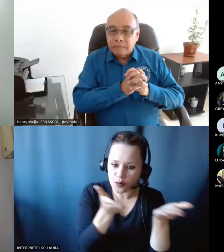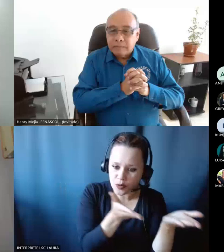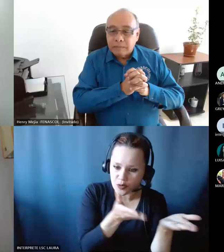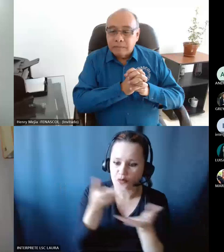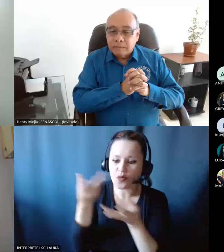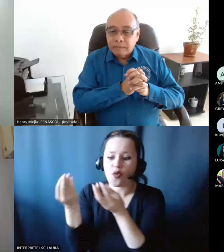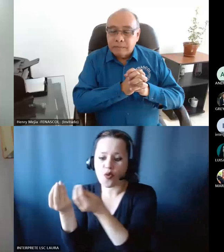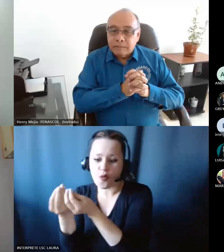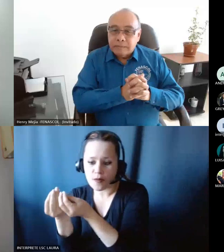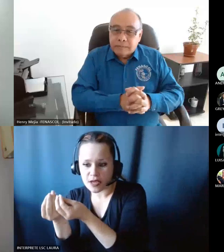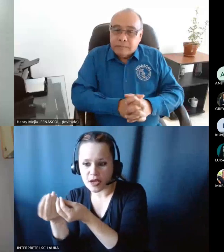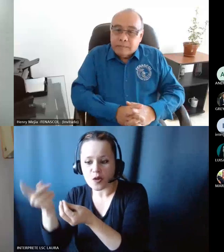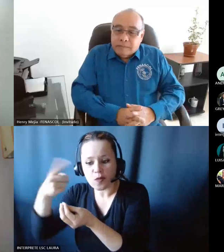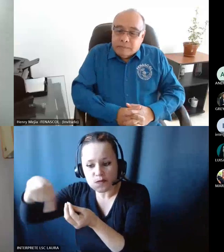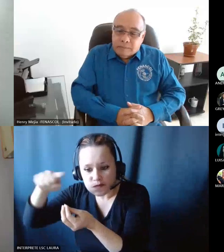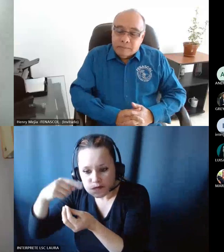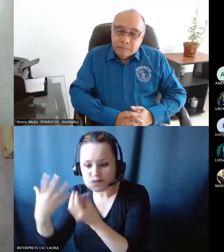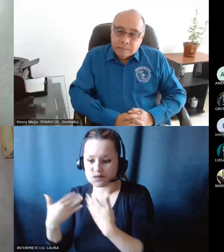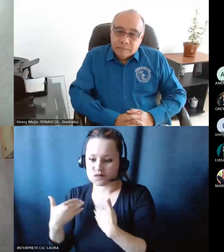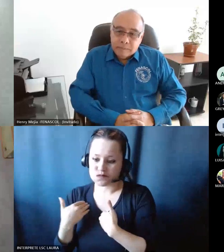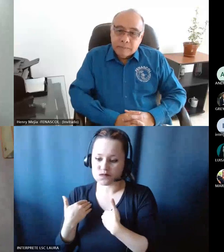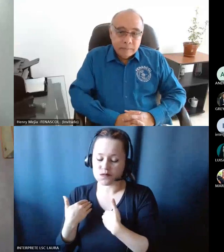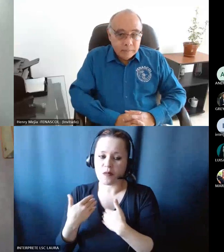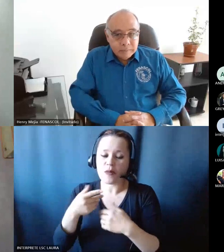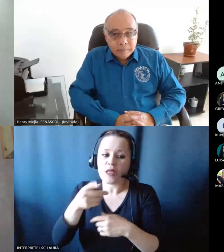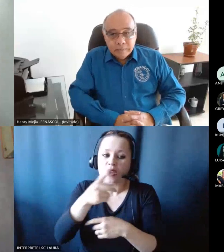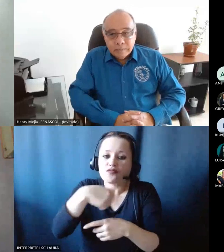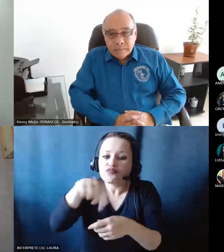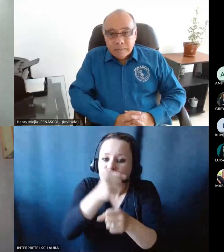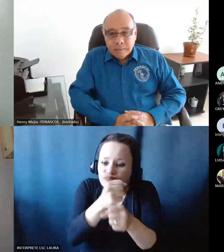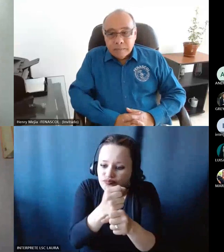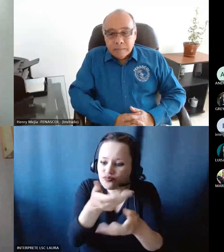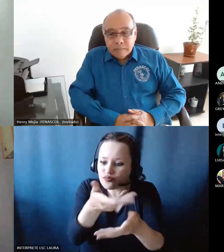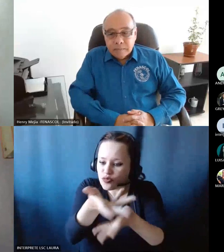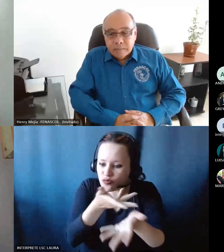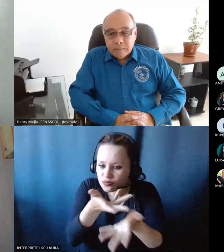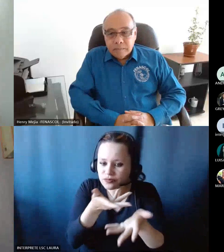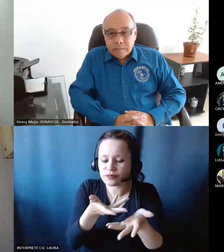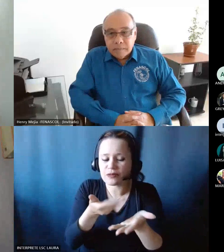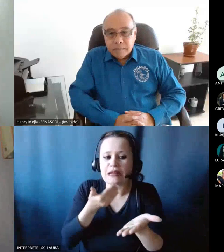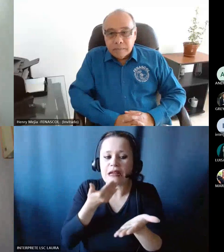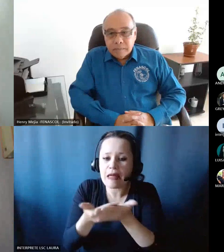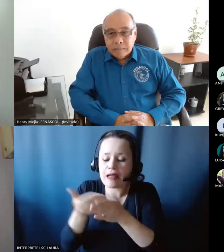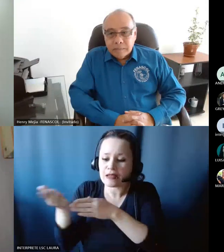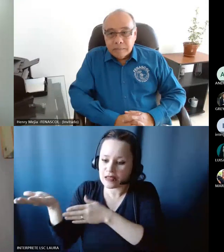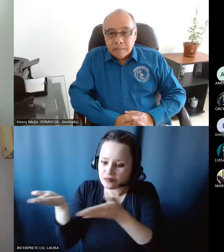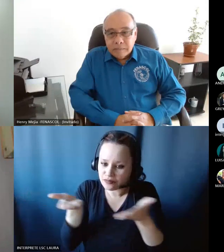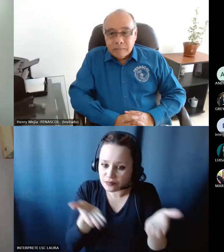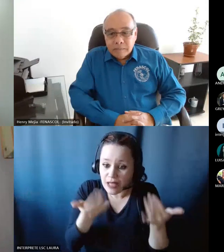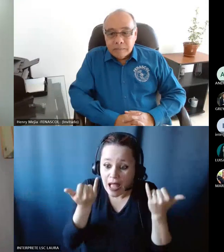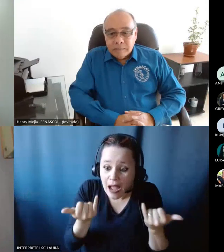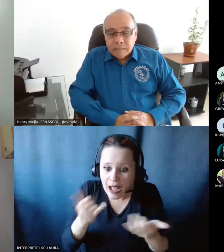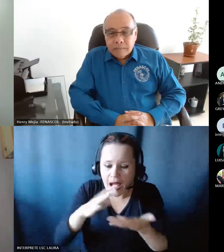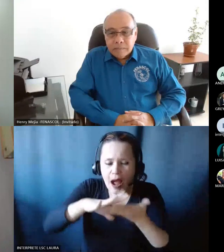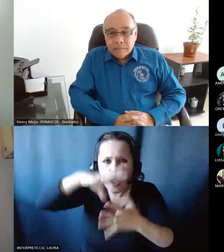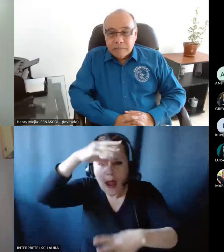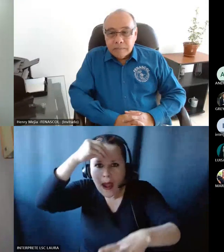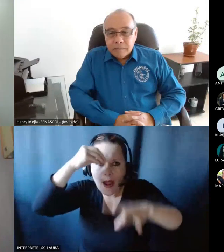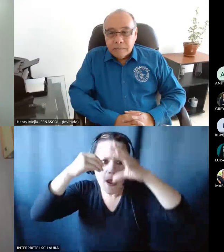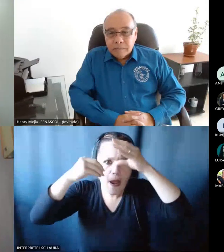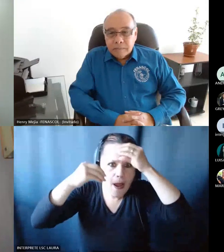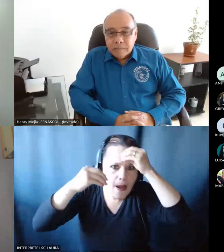compa a todos los que nos están acompañando en este espacio que denominamos un ABC un ABC donde aprendemos una ABC donde